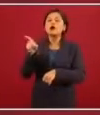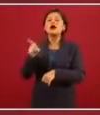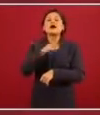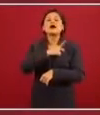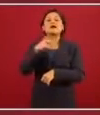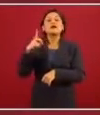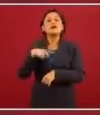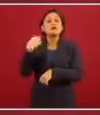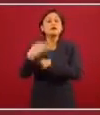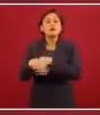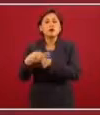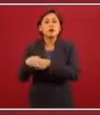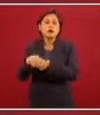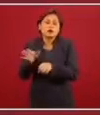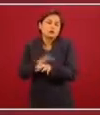instituciones federales,